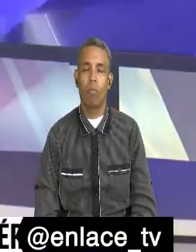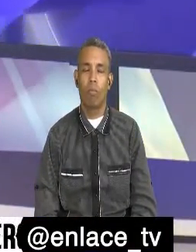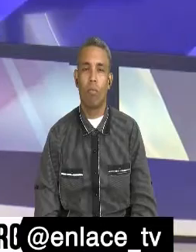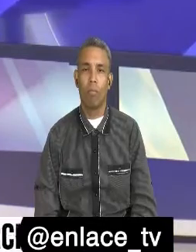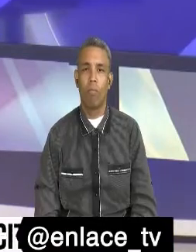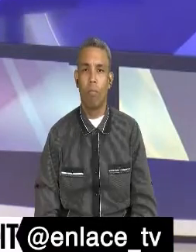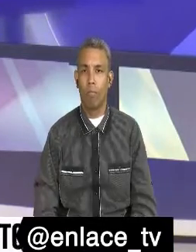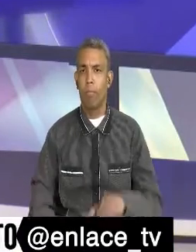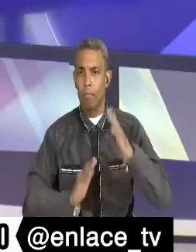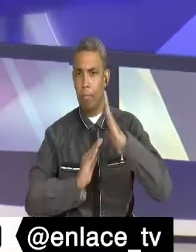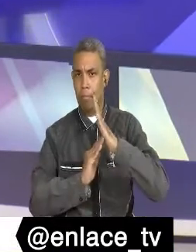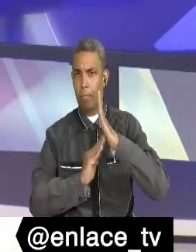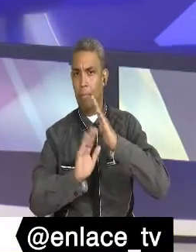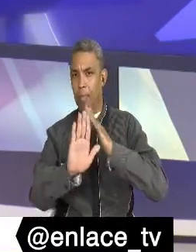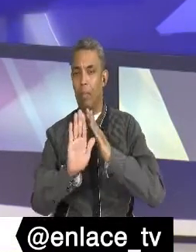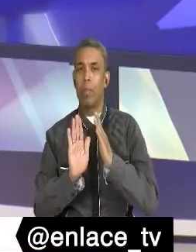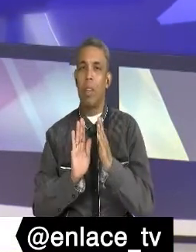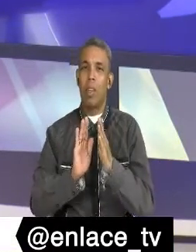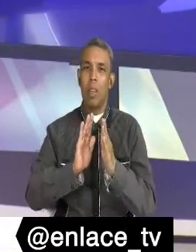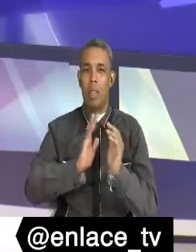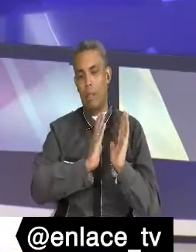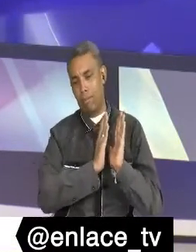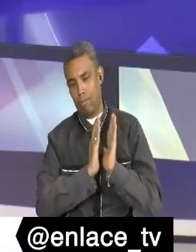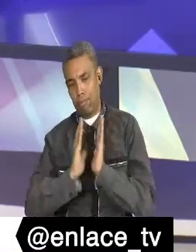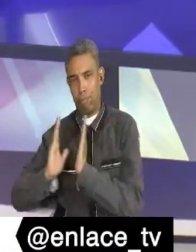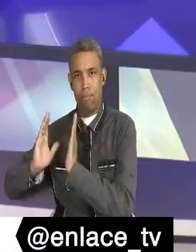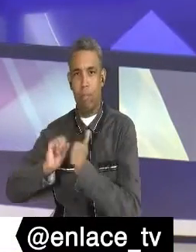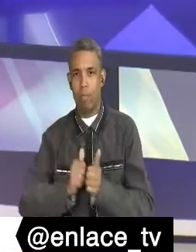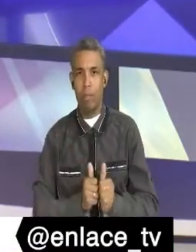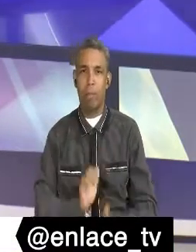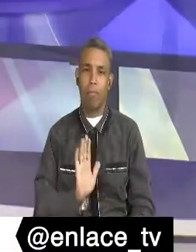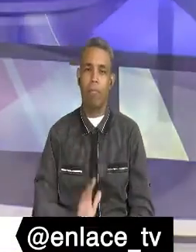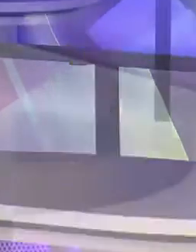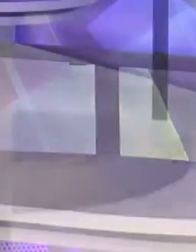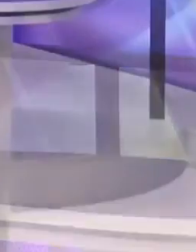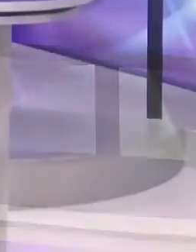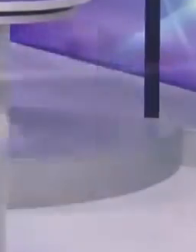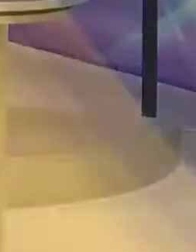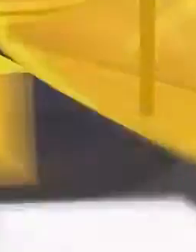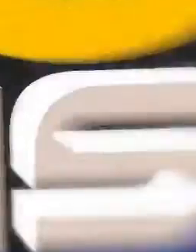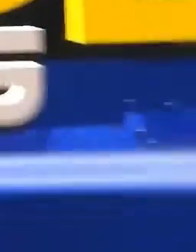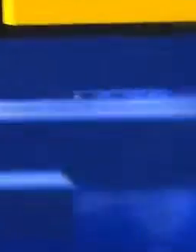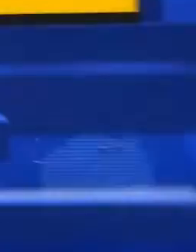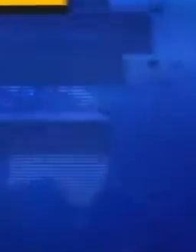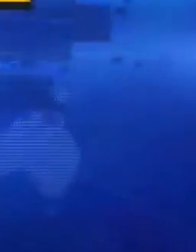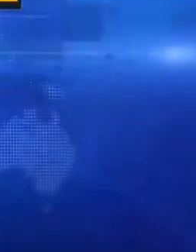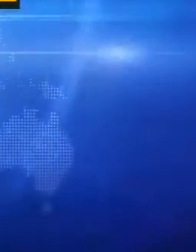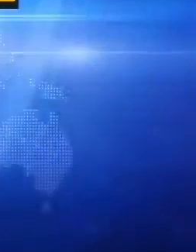Momento de hacer una pausa y al regresar, información deportiva en Enlace Noticias.